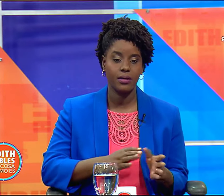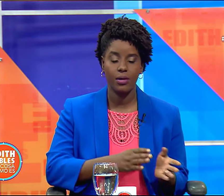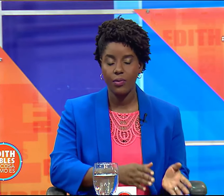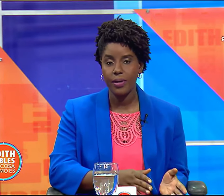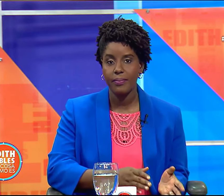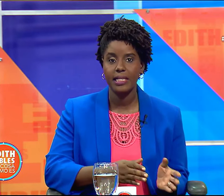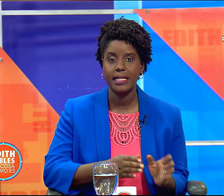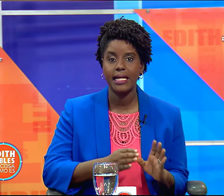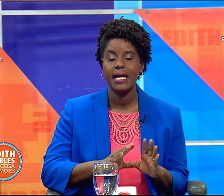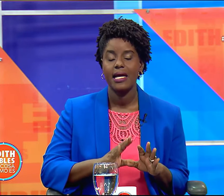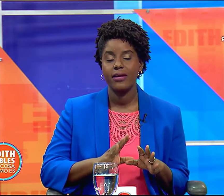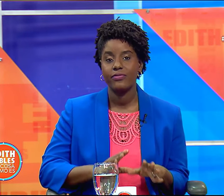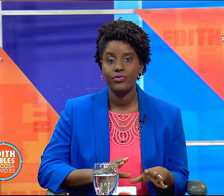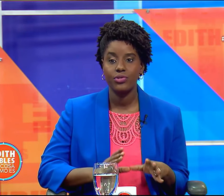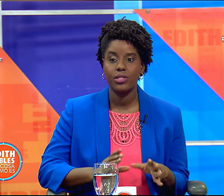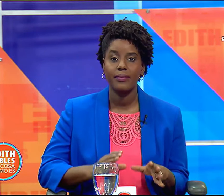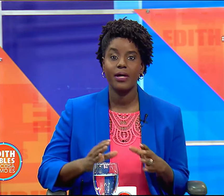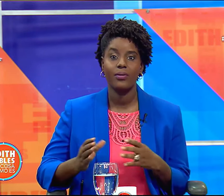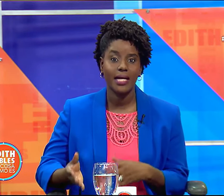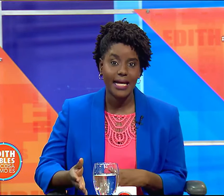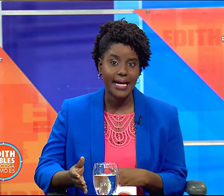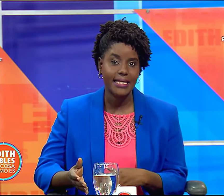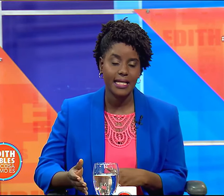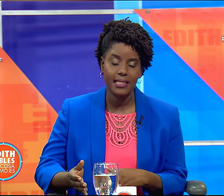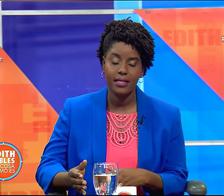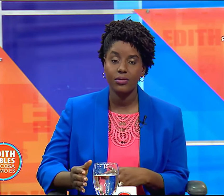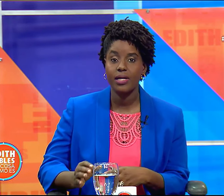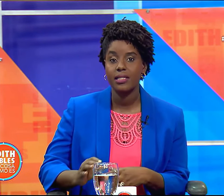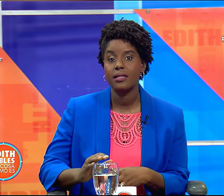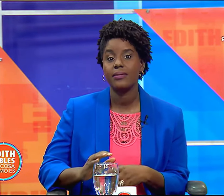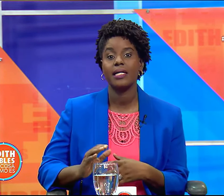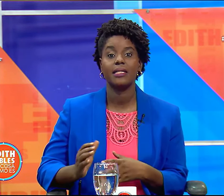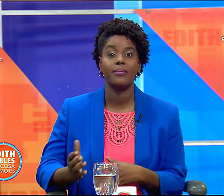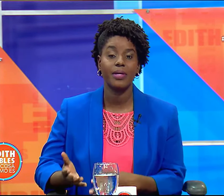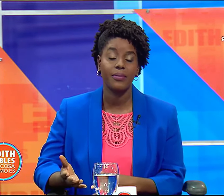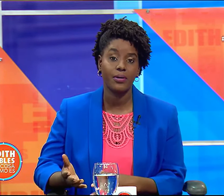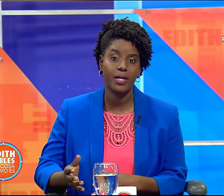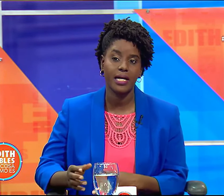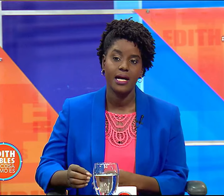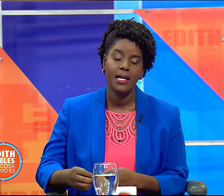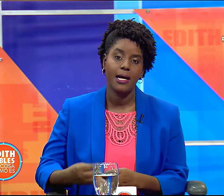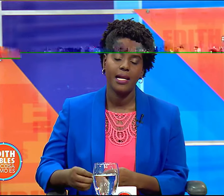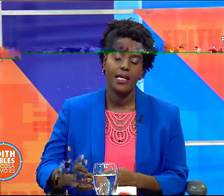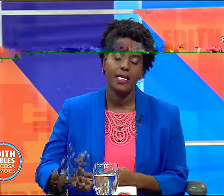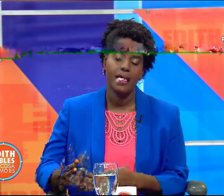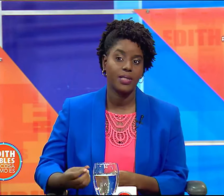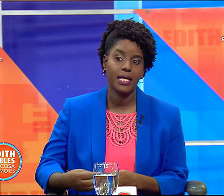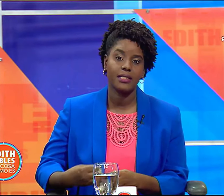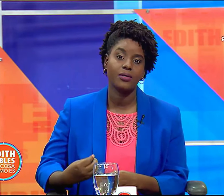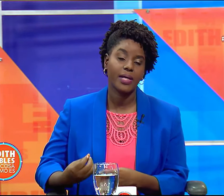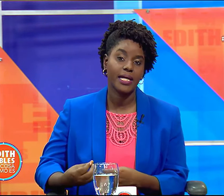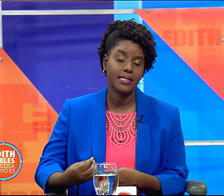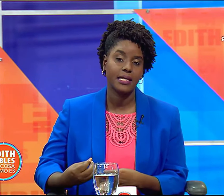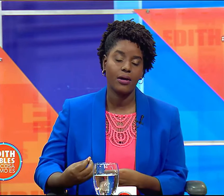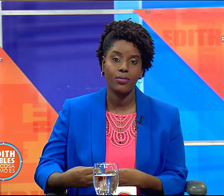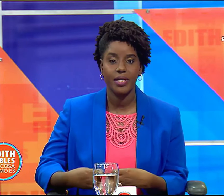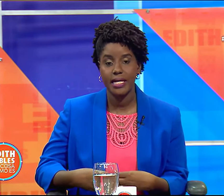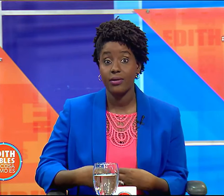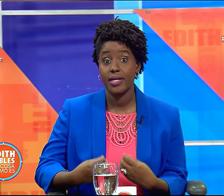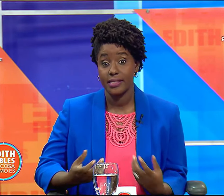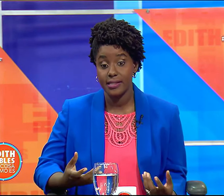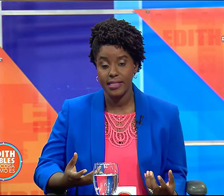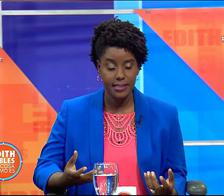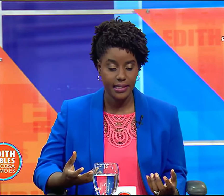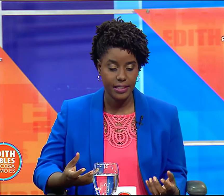ser, como bien plantean, en función de mejorar la calidad educativa y también mejorar la productividad y lo que el Estado